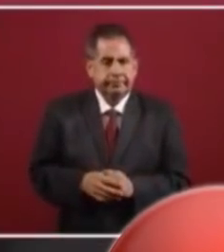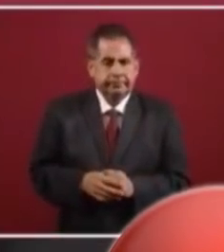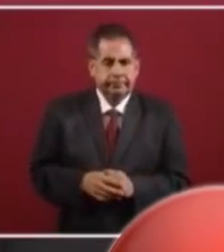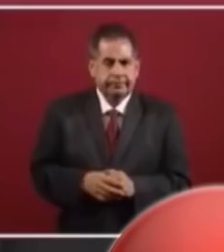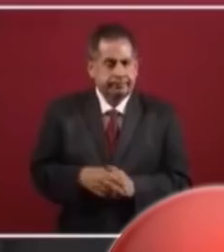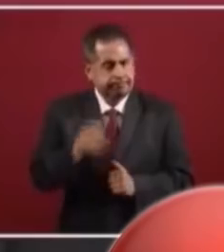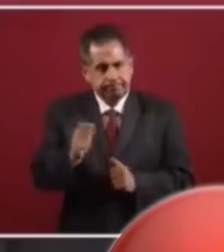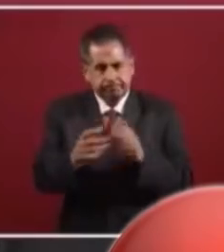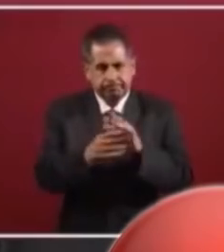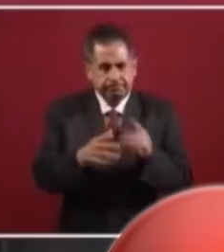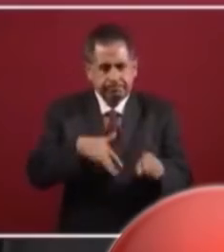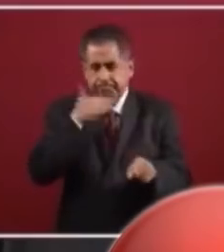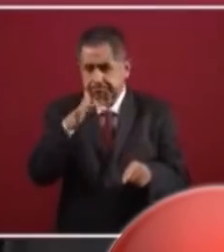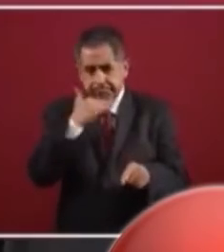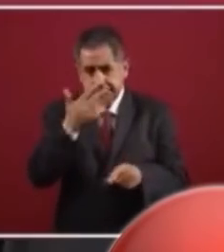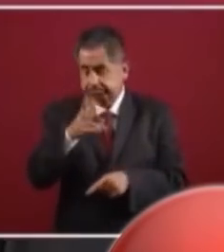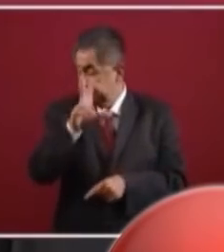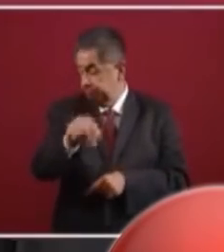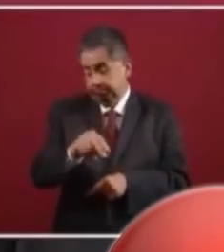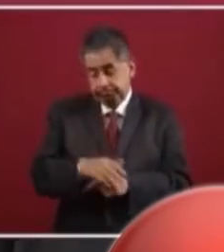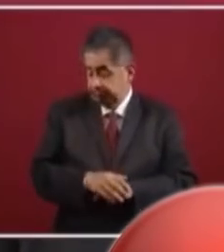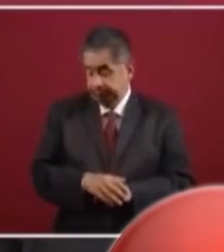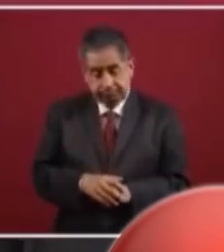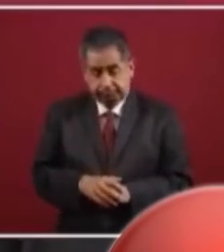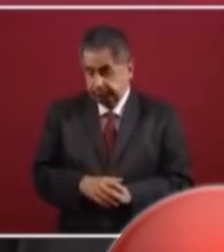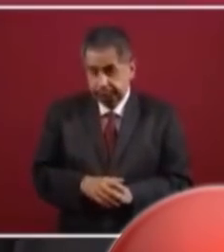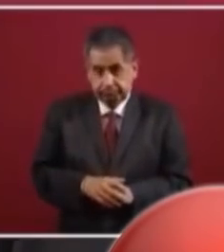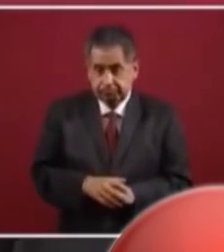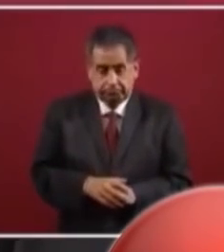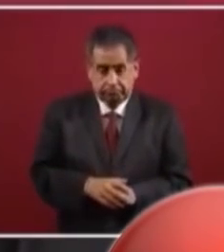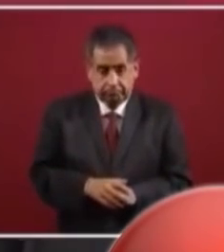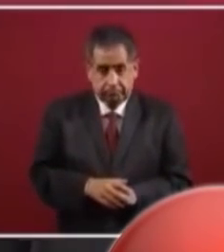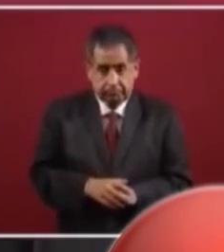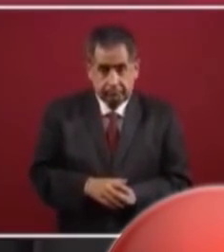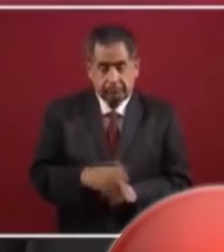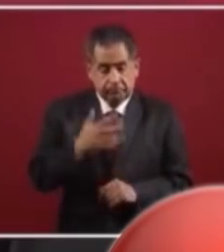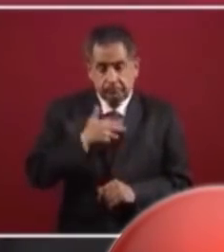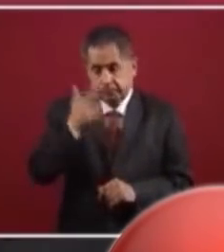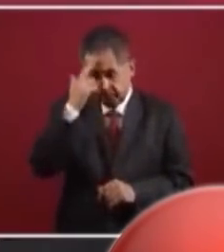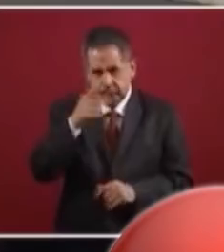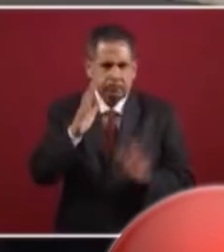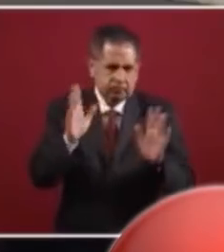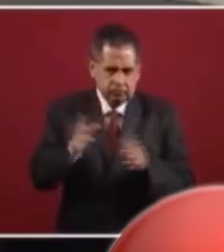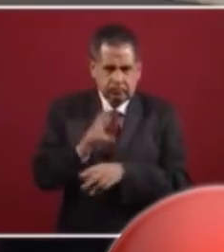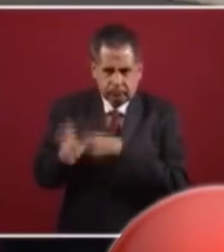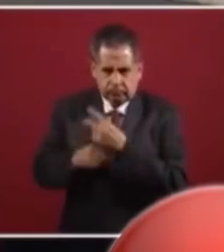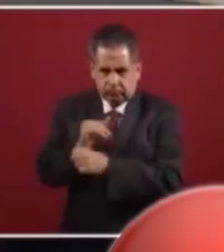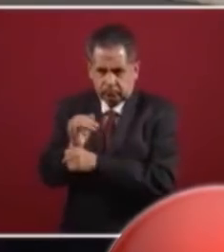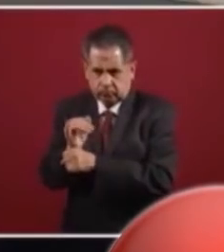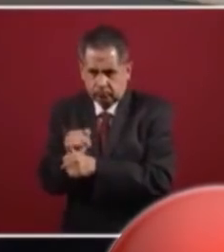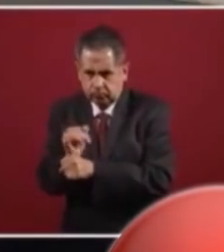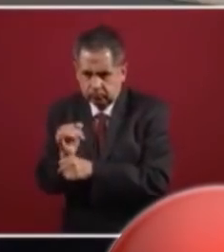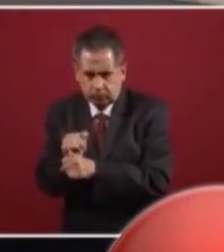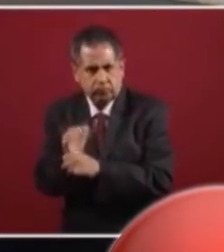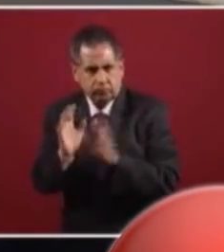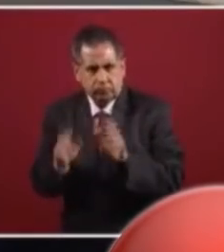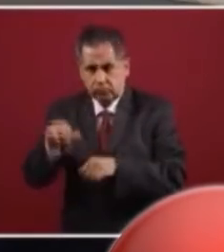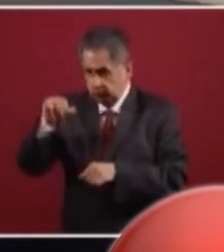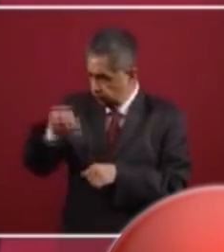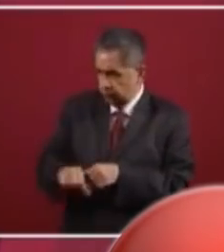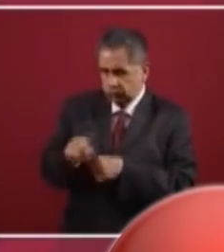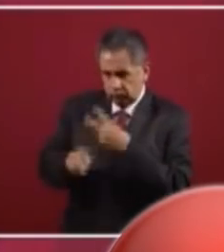estos ilícitos desde luego tenemos que investigar pero desde hoy